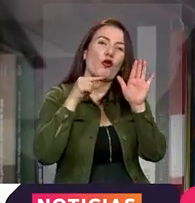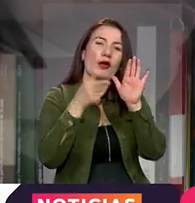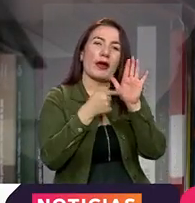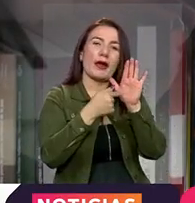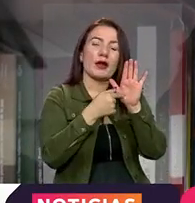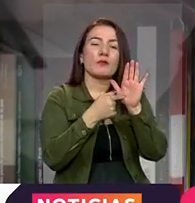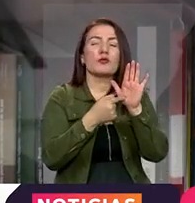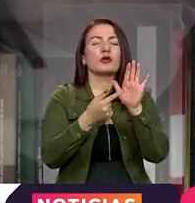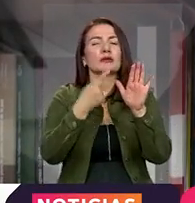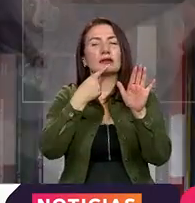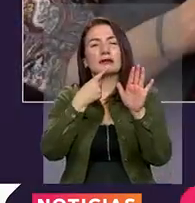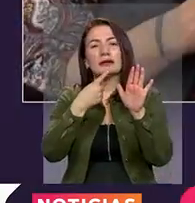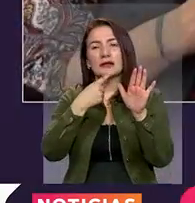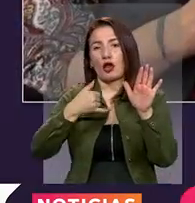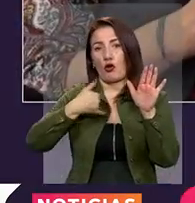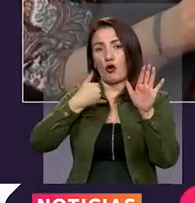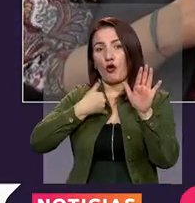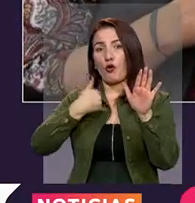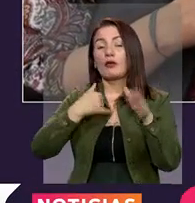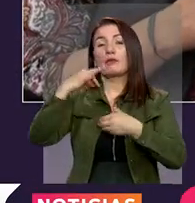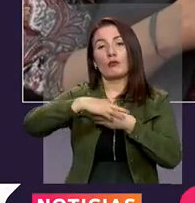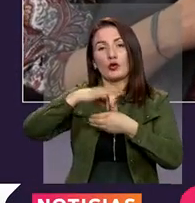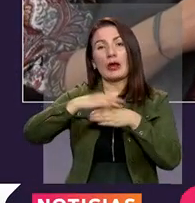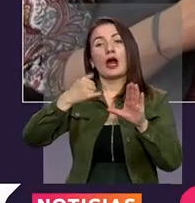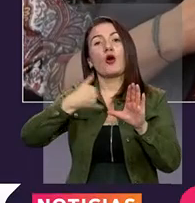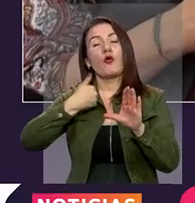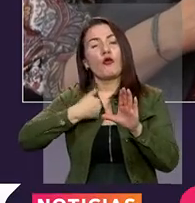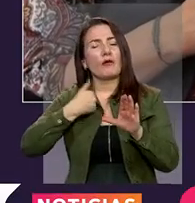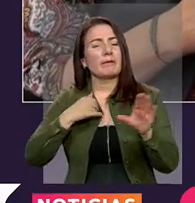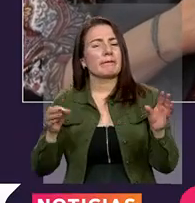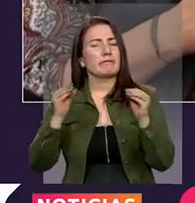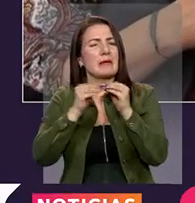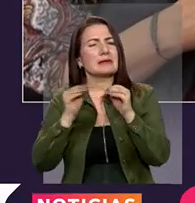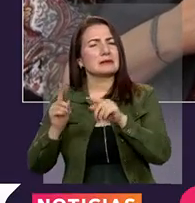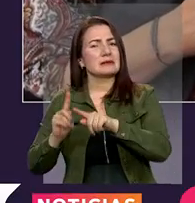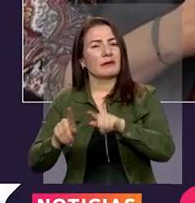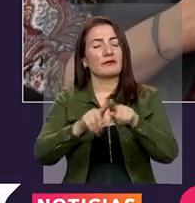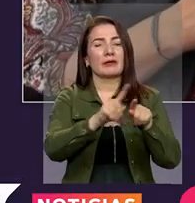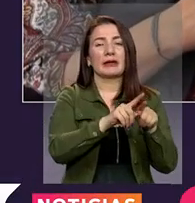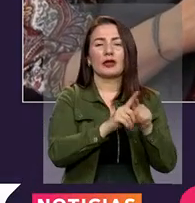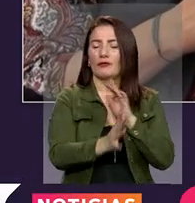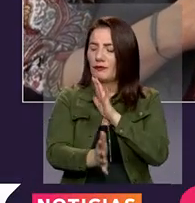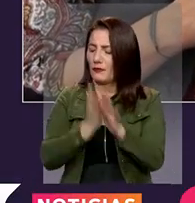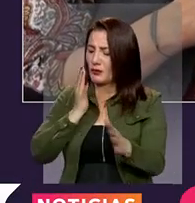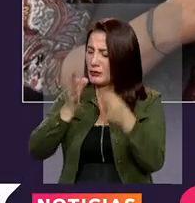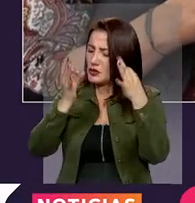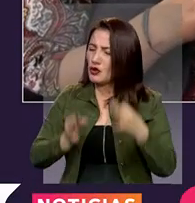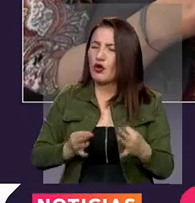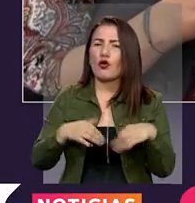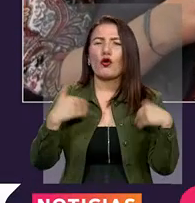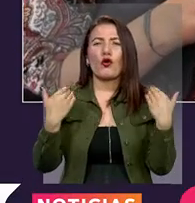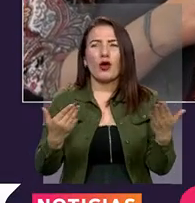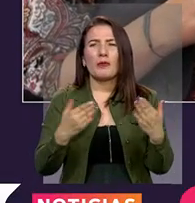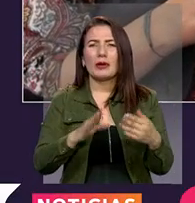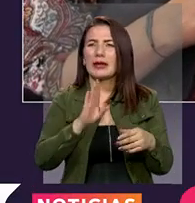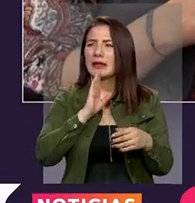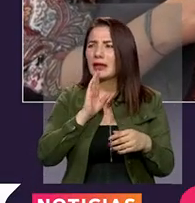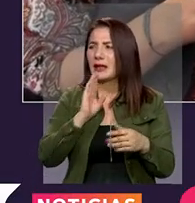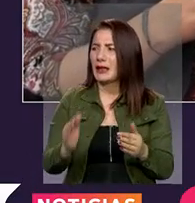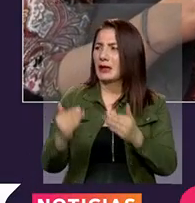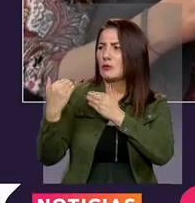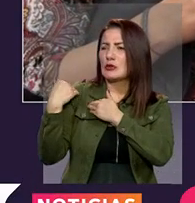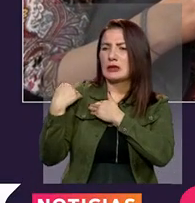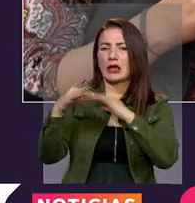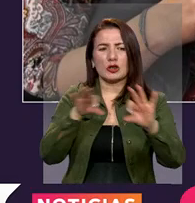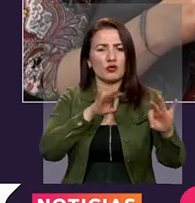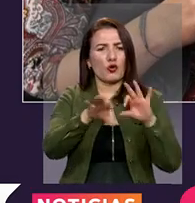proceso electoral fue joven, vota joven, pero otra cosa completamente diferente es la información de fondo, es decir, no es que tal día vamos a hacer